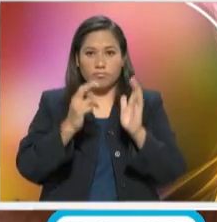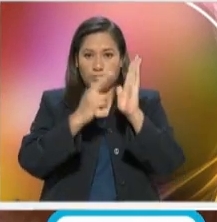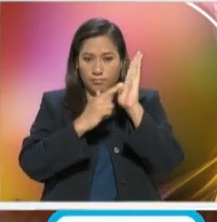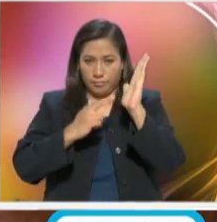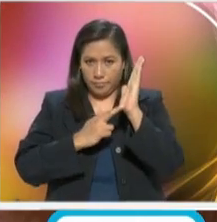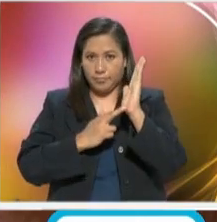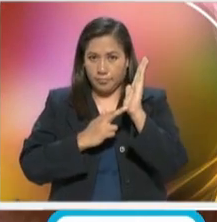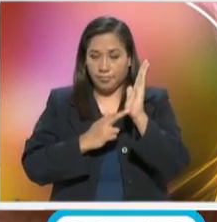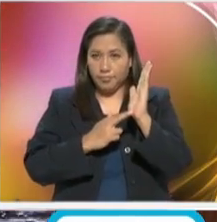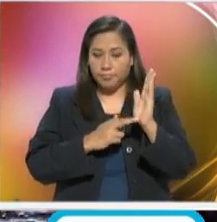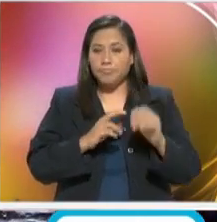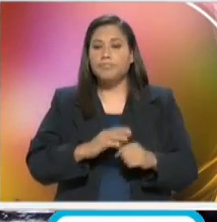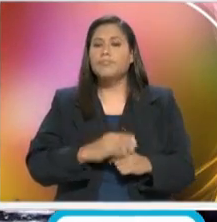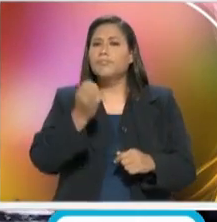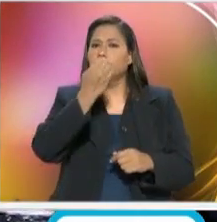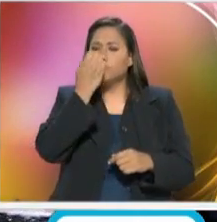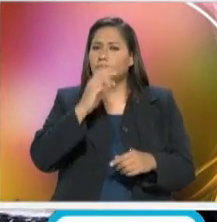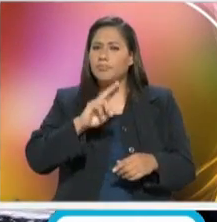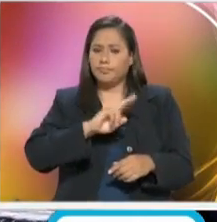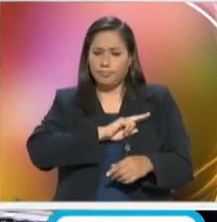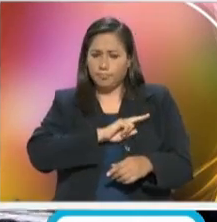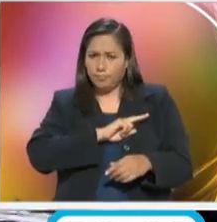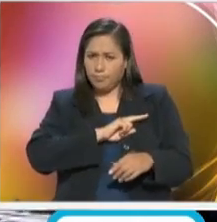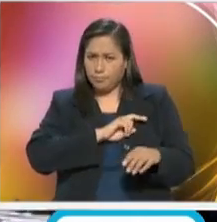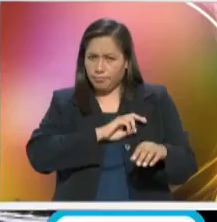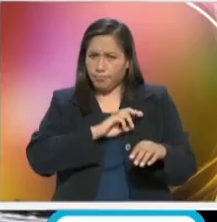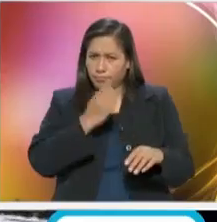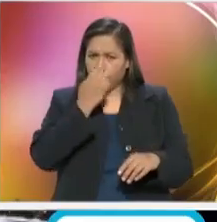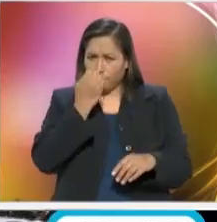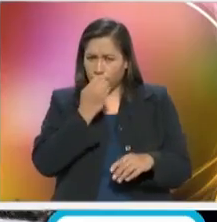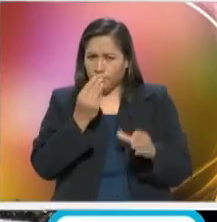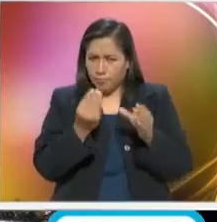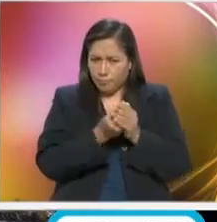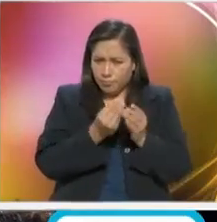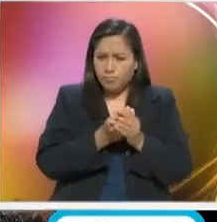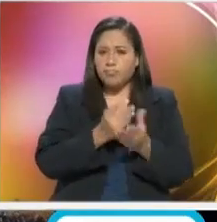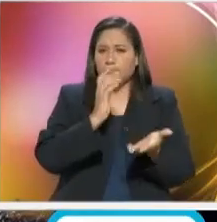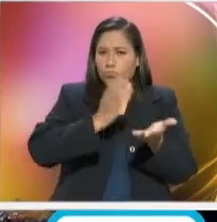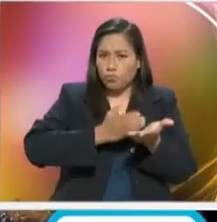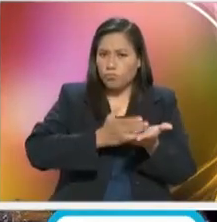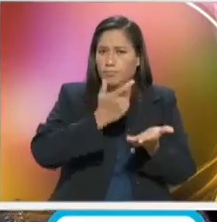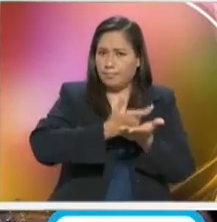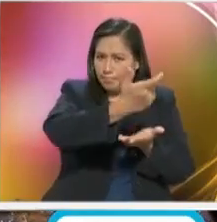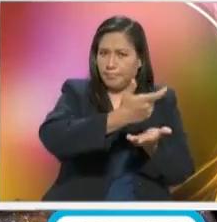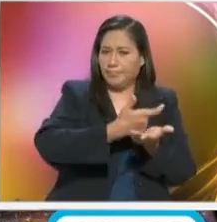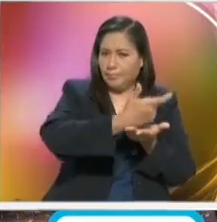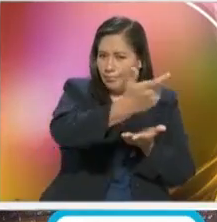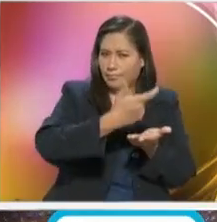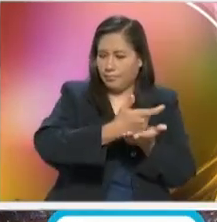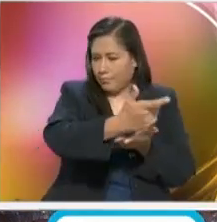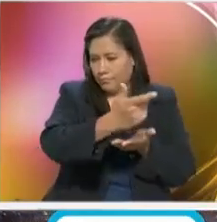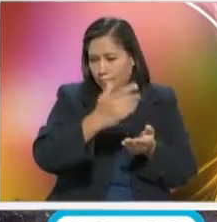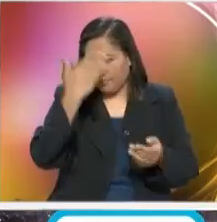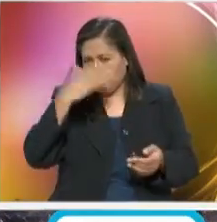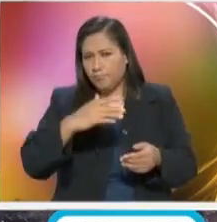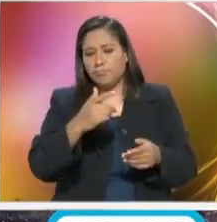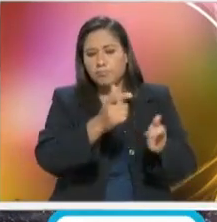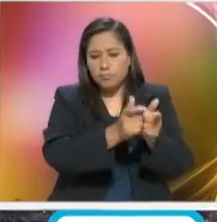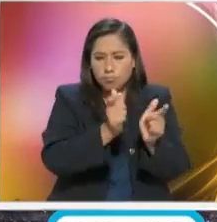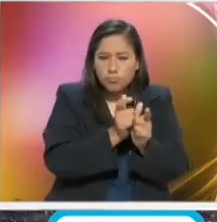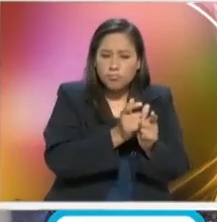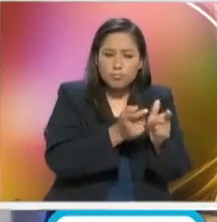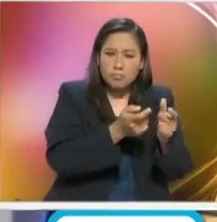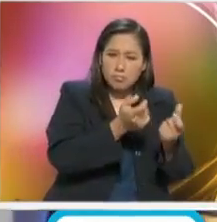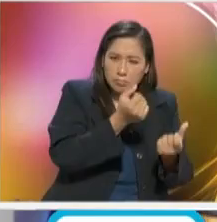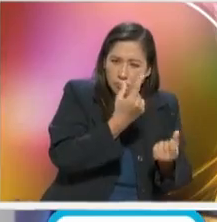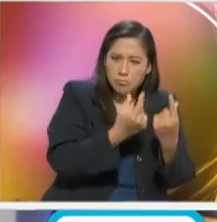normatividad, ¿verdad? Eso, y las escuelas privadas pues tienen sus cuotas, son para unos grupos pues de minoría que tienen